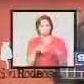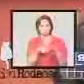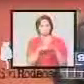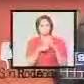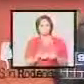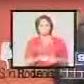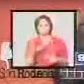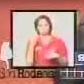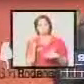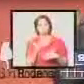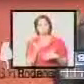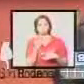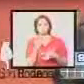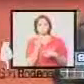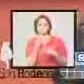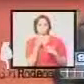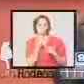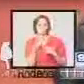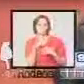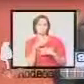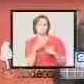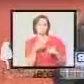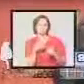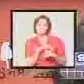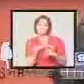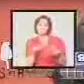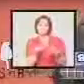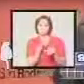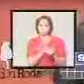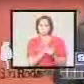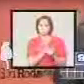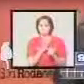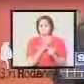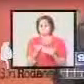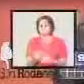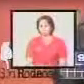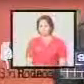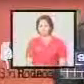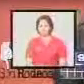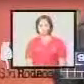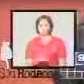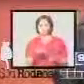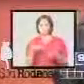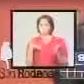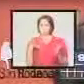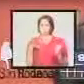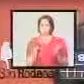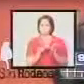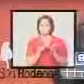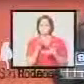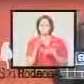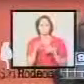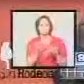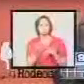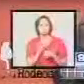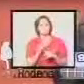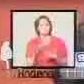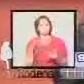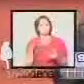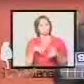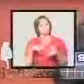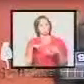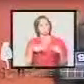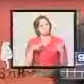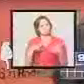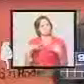porque el ingreso tiene que ser generado en el lugar donde van a comprar. Quisiera escuchar a ver qué dice, porque yo pienso que hay alguna